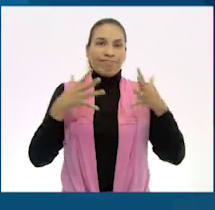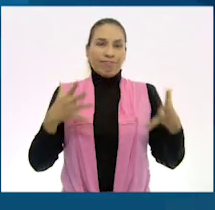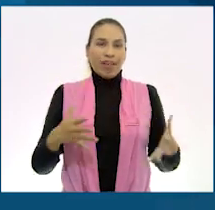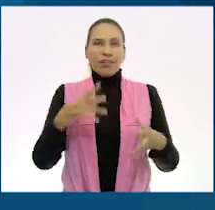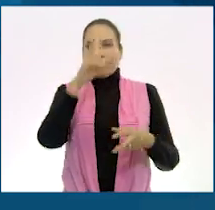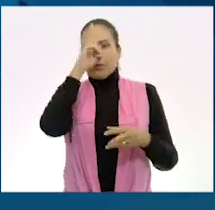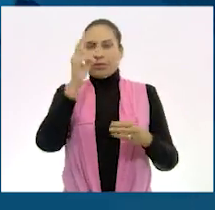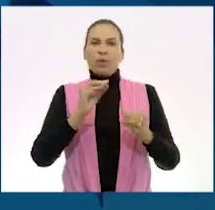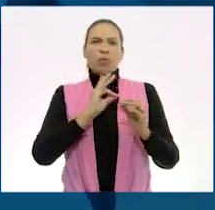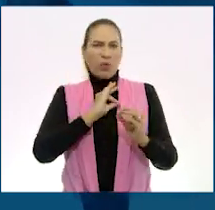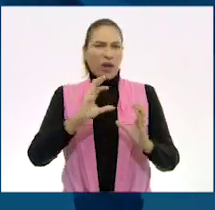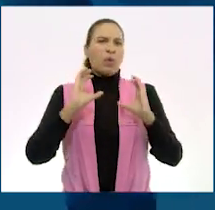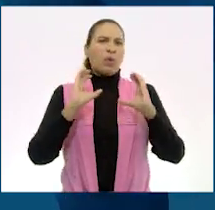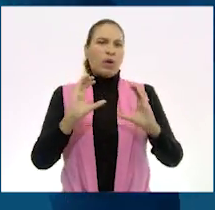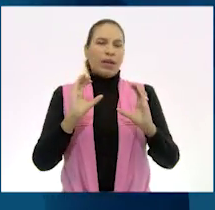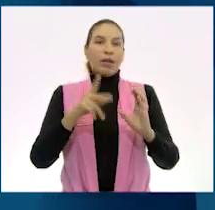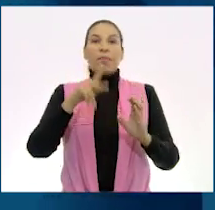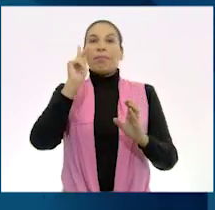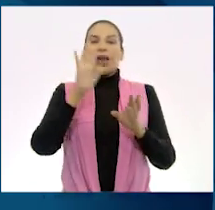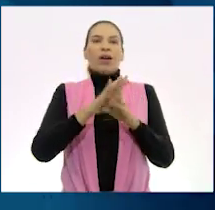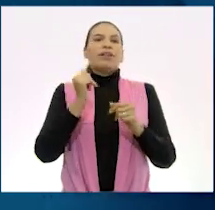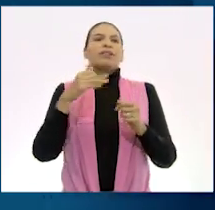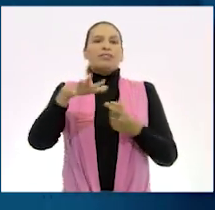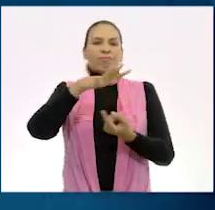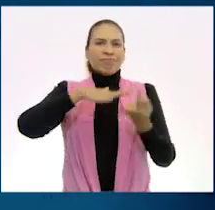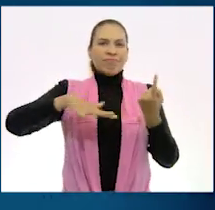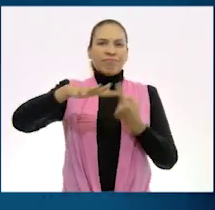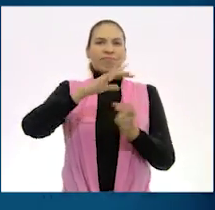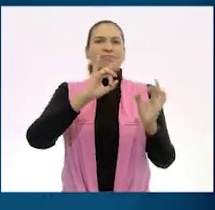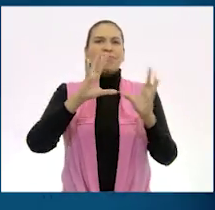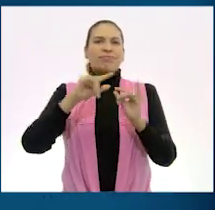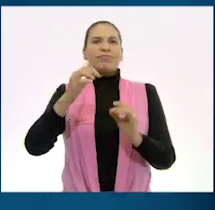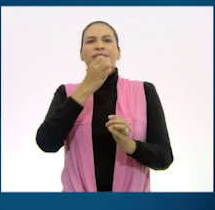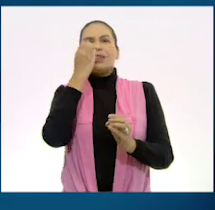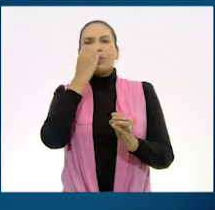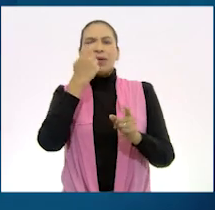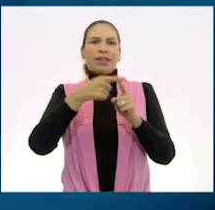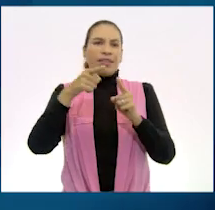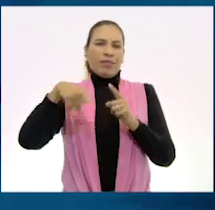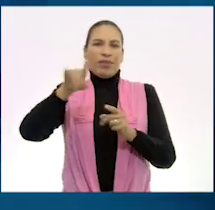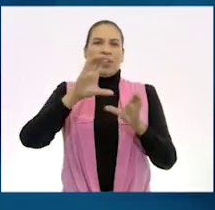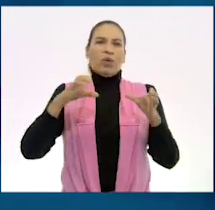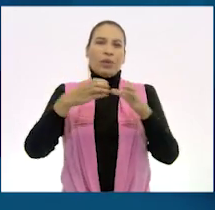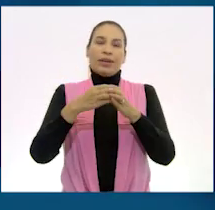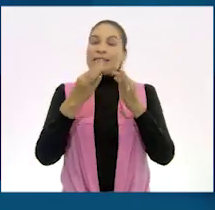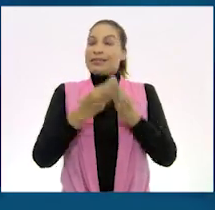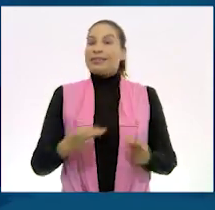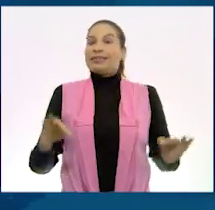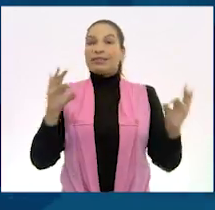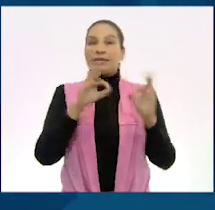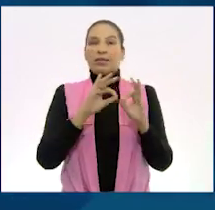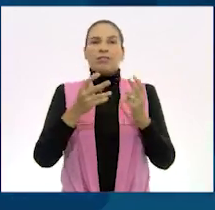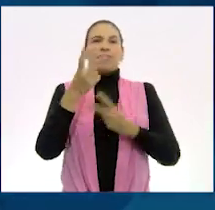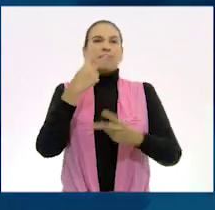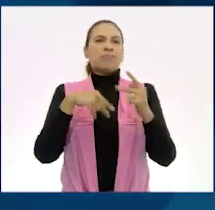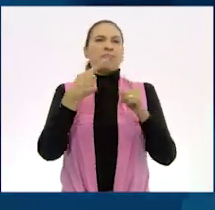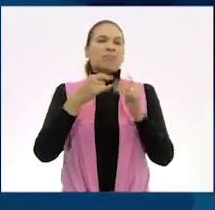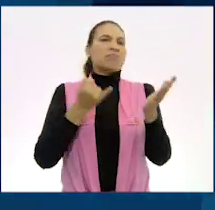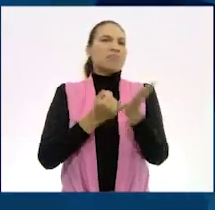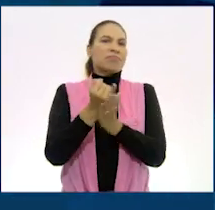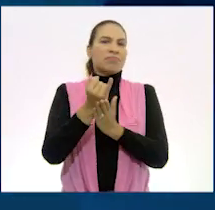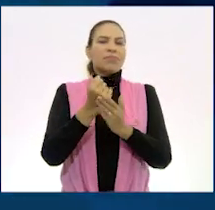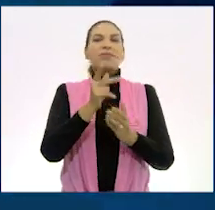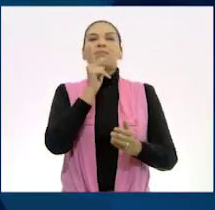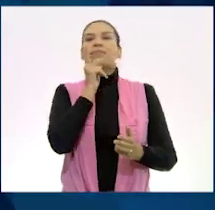obesidad son prevenibles, pero las políticas, los entornos, las escuelas y las comunidades son fundamentales, pues condicionan las decisiones